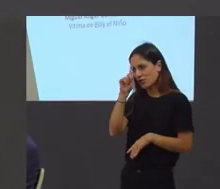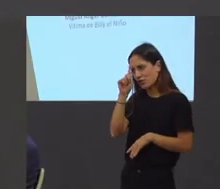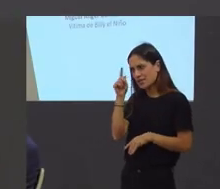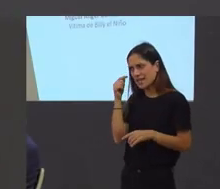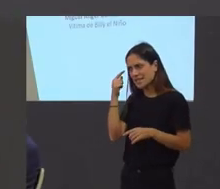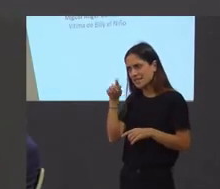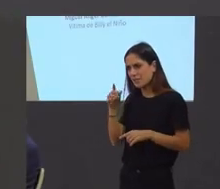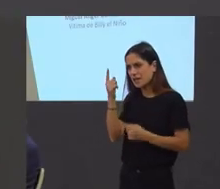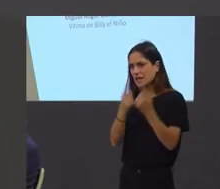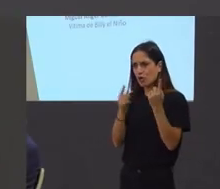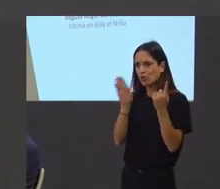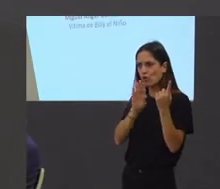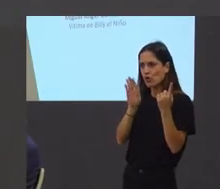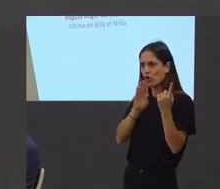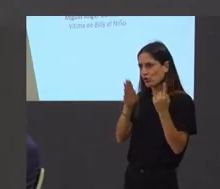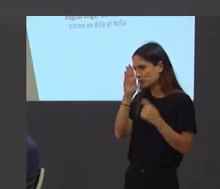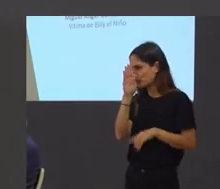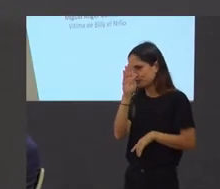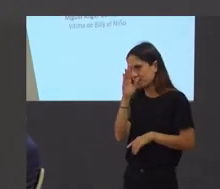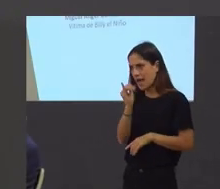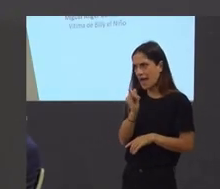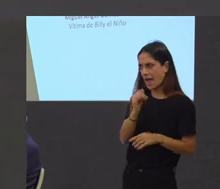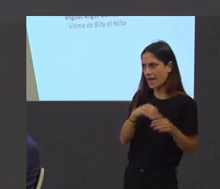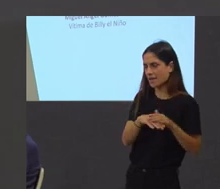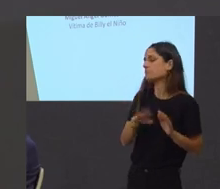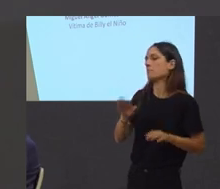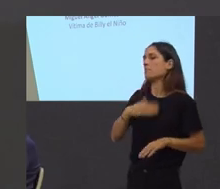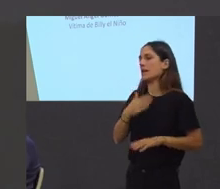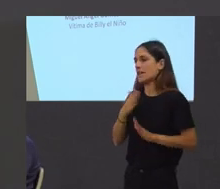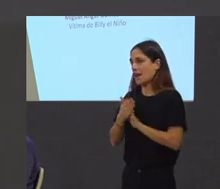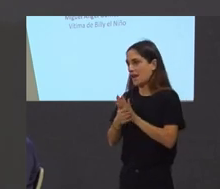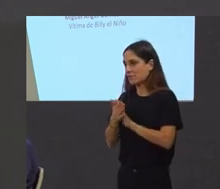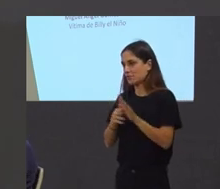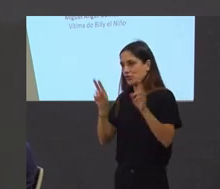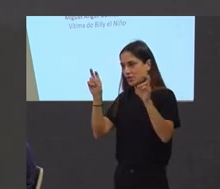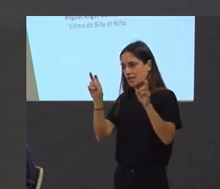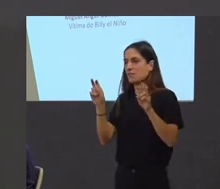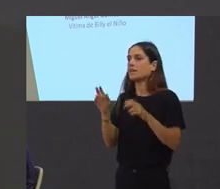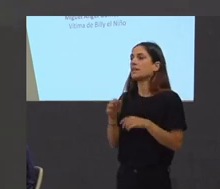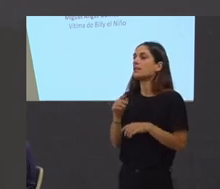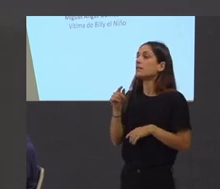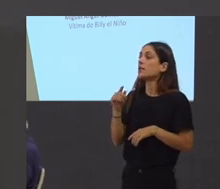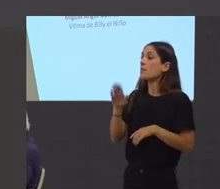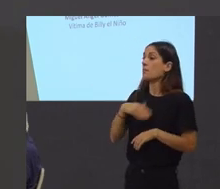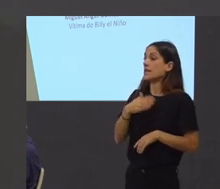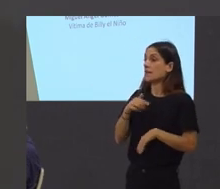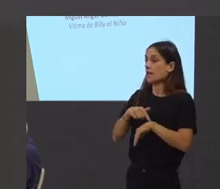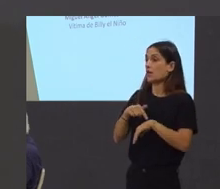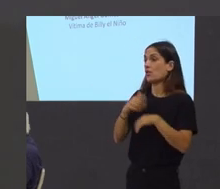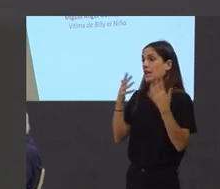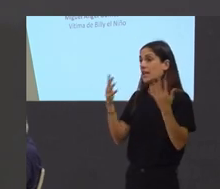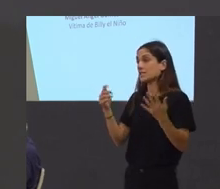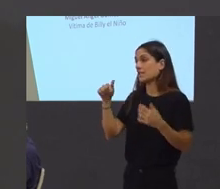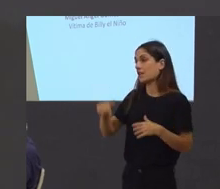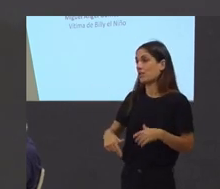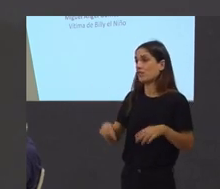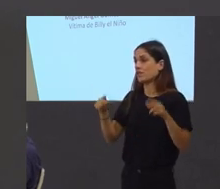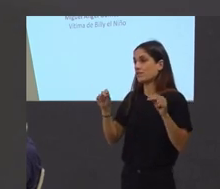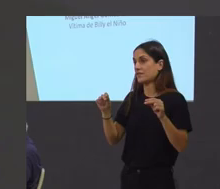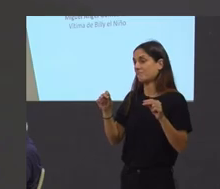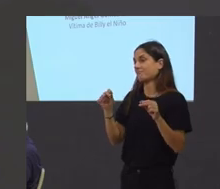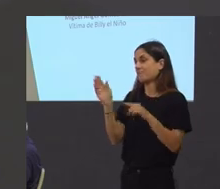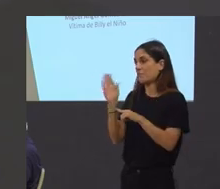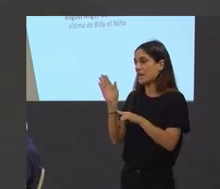si formaremos mañanas de la mañana emplazamos los a todos ya todas a esa hora y nada pensamos la sesión de hoy se